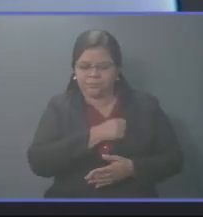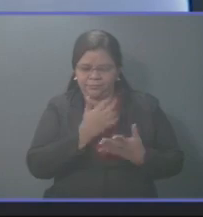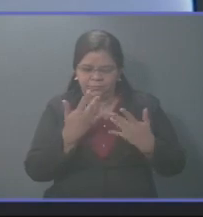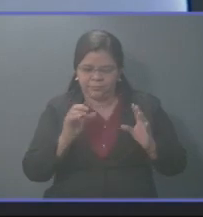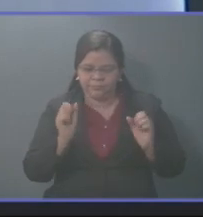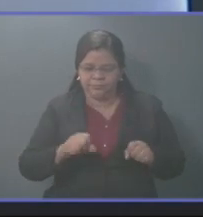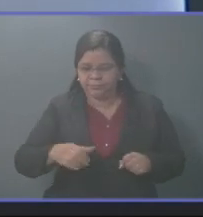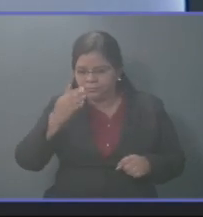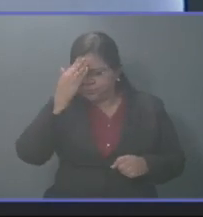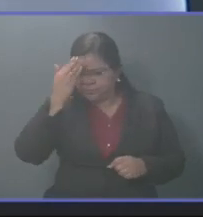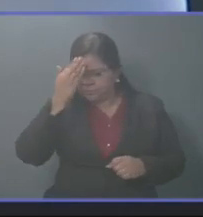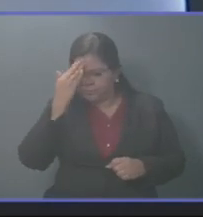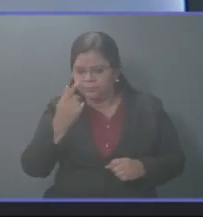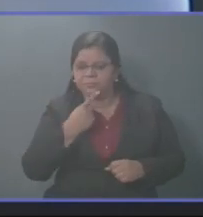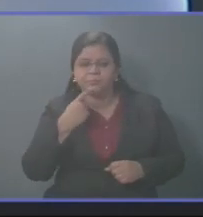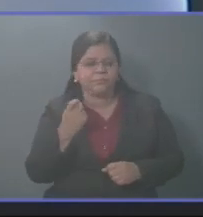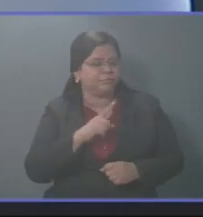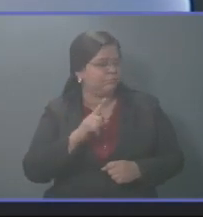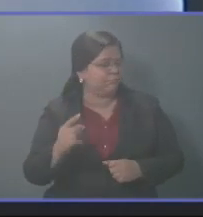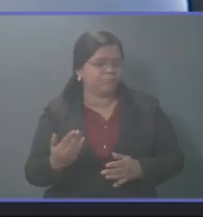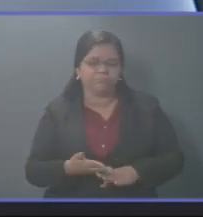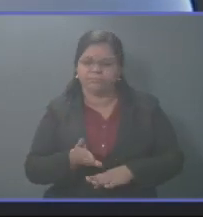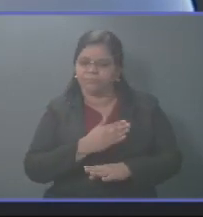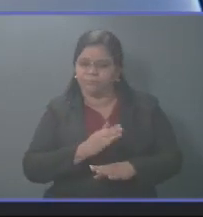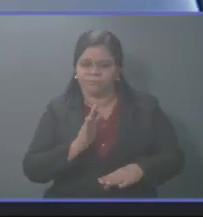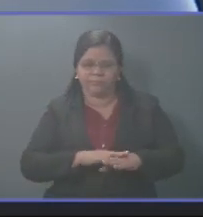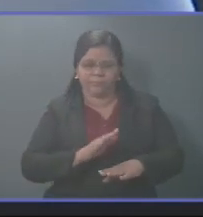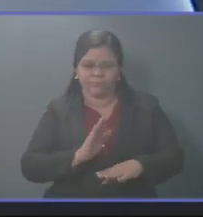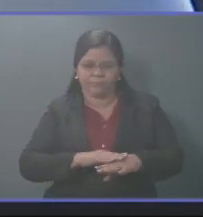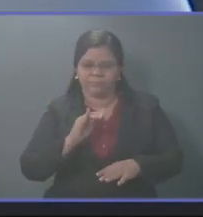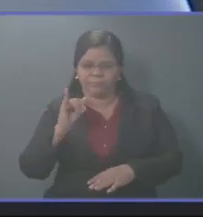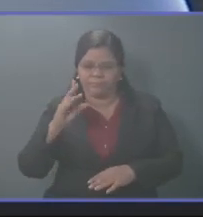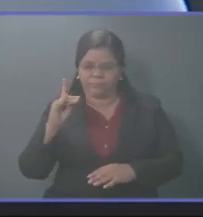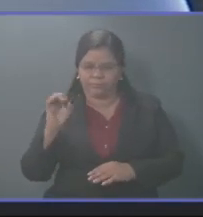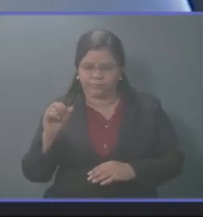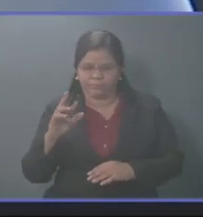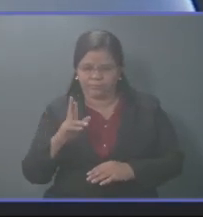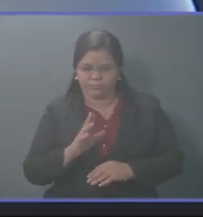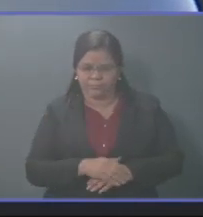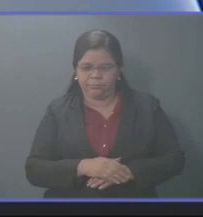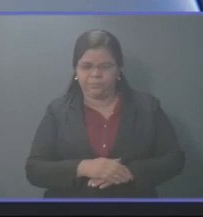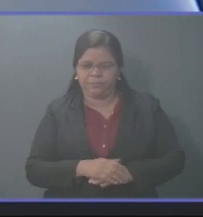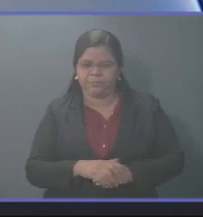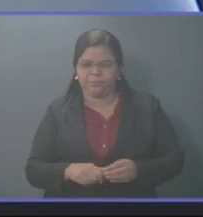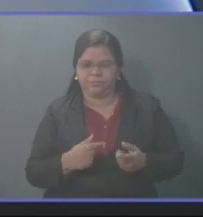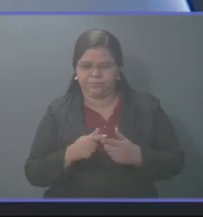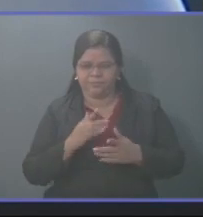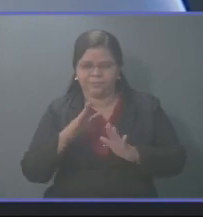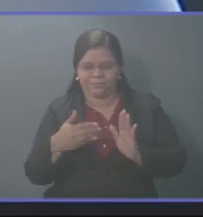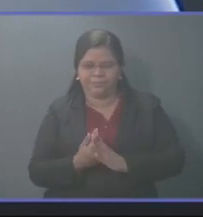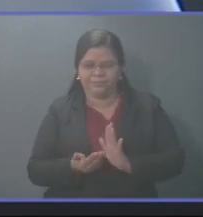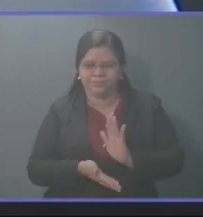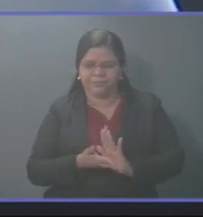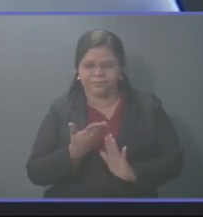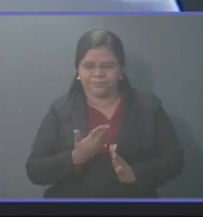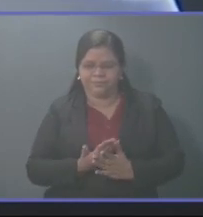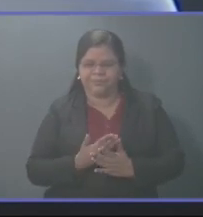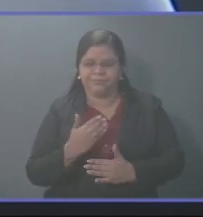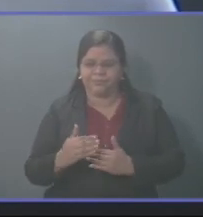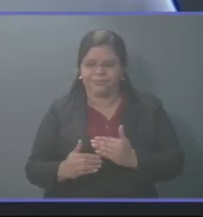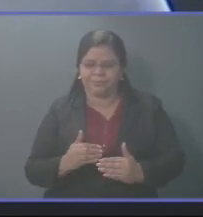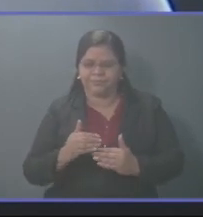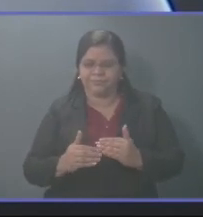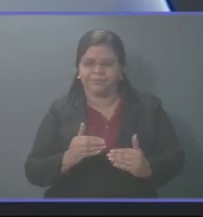conocer quienes no acudieron al llamado hecho por el INDES a conformar, y en el reglamento INDES desarrollará el